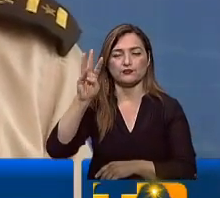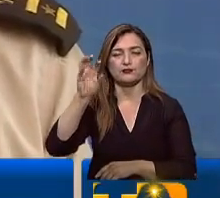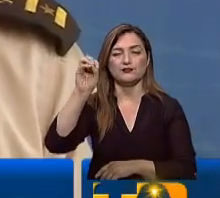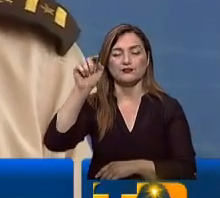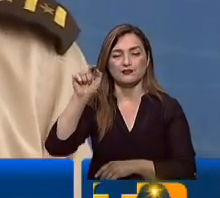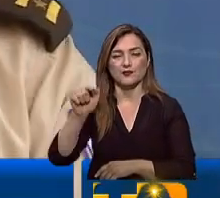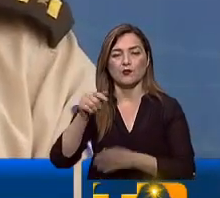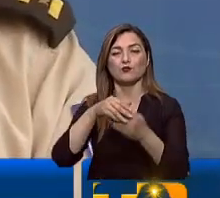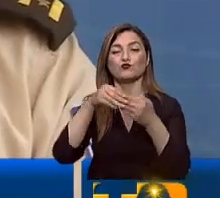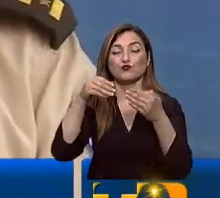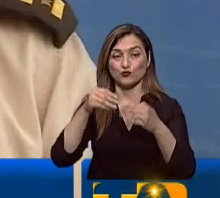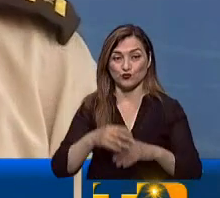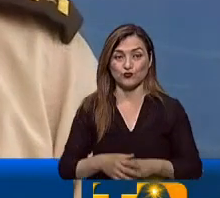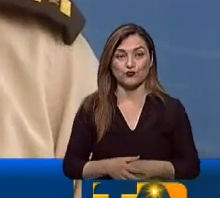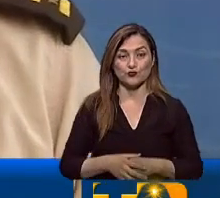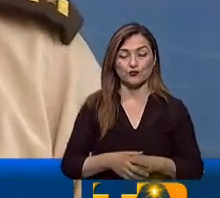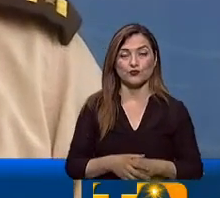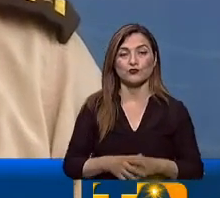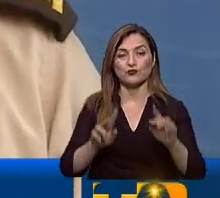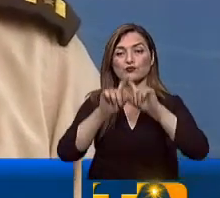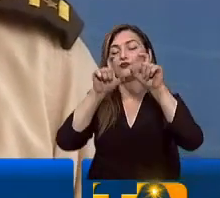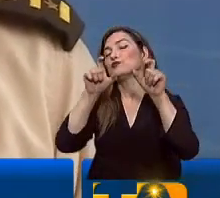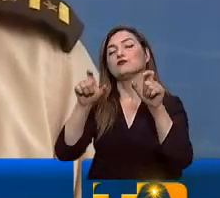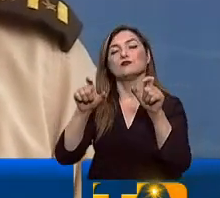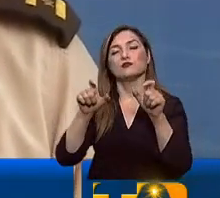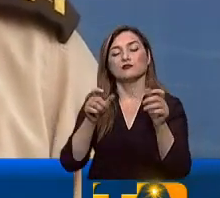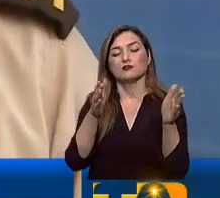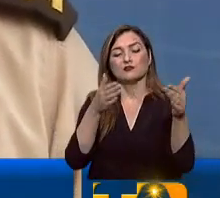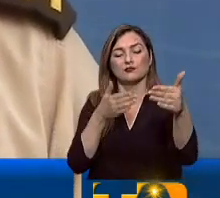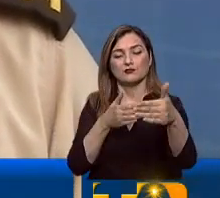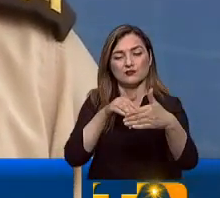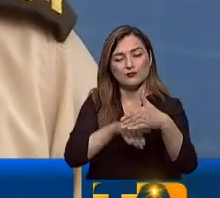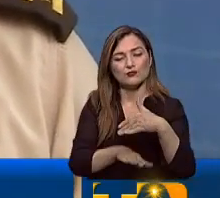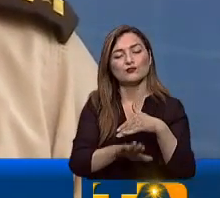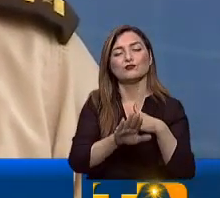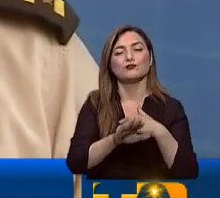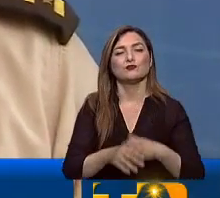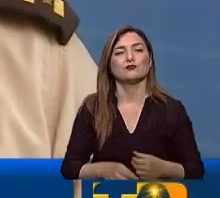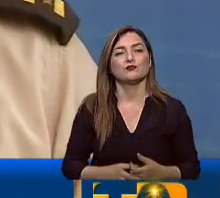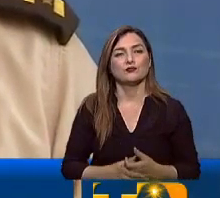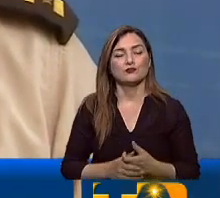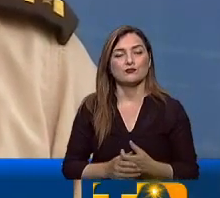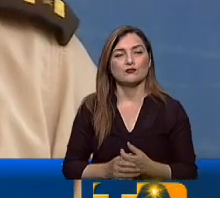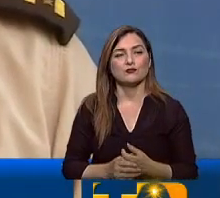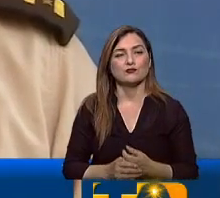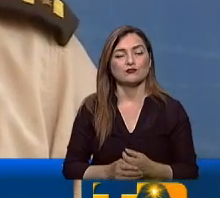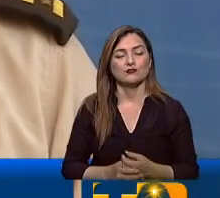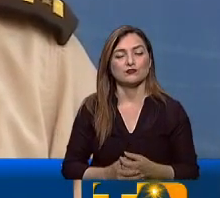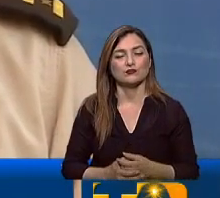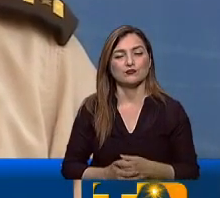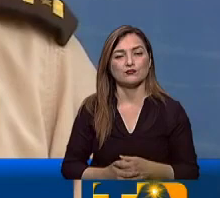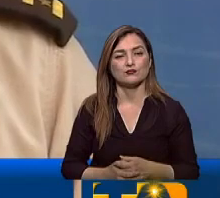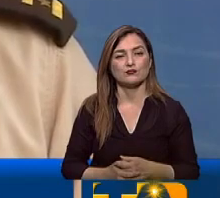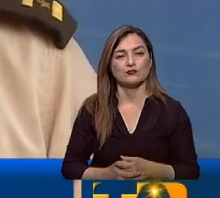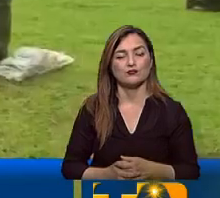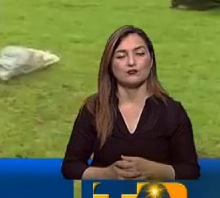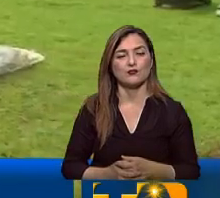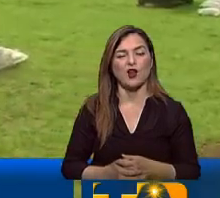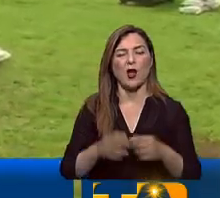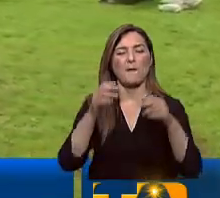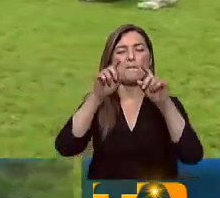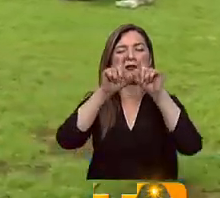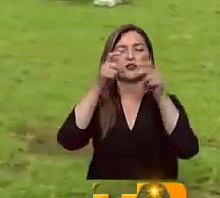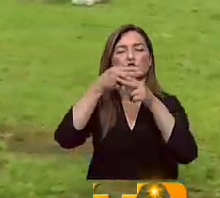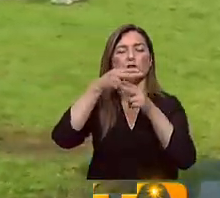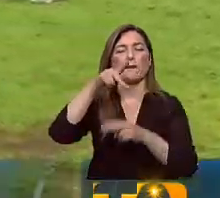150.960.000 dólares. La empresa que había sido contaminada es la Plantaciones de Balsa Plantaval S.A.